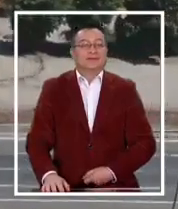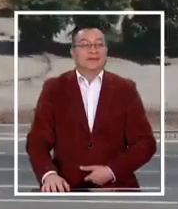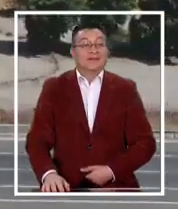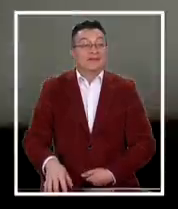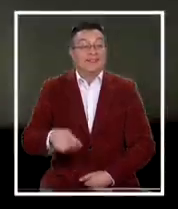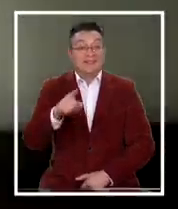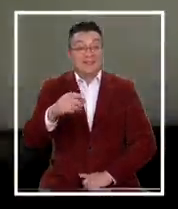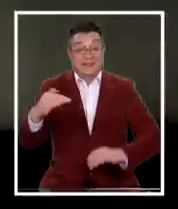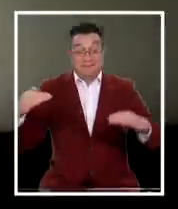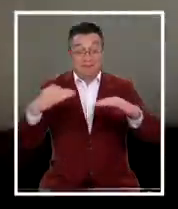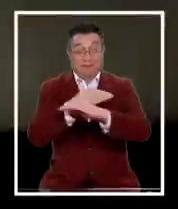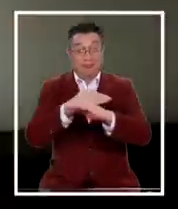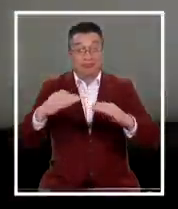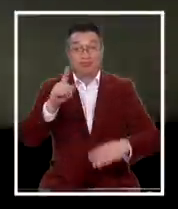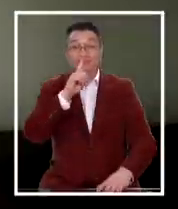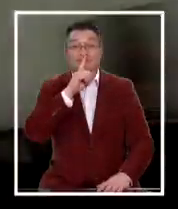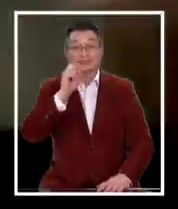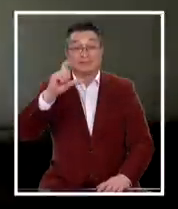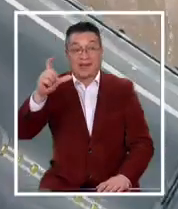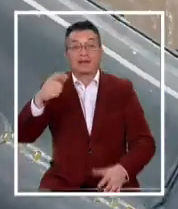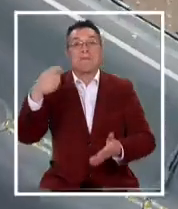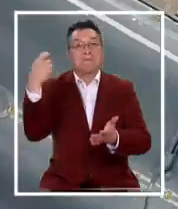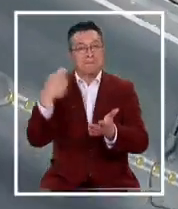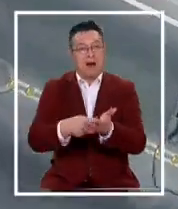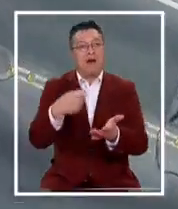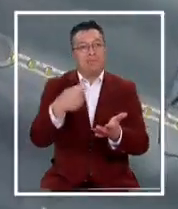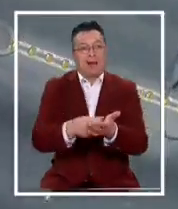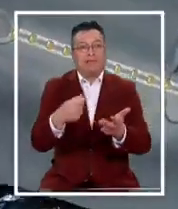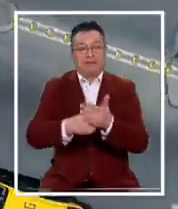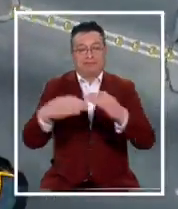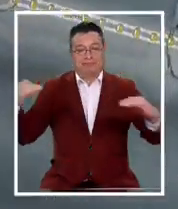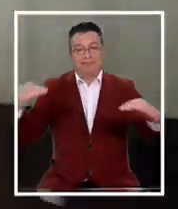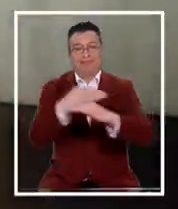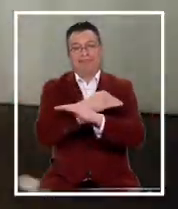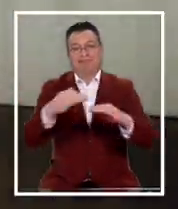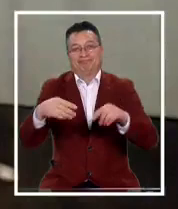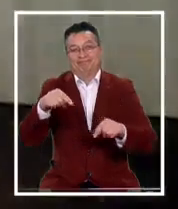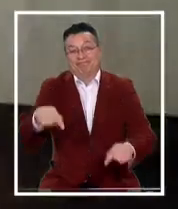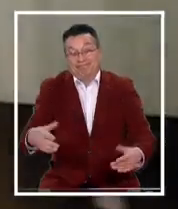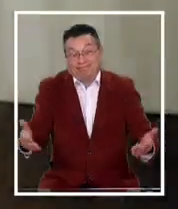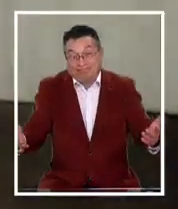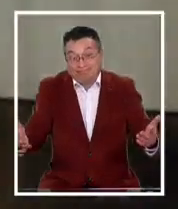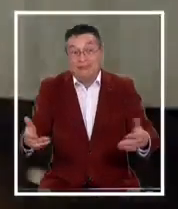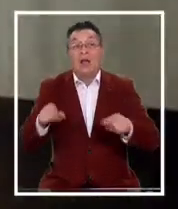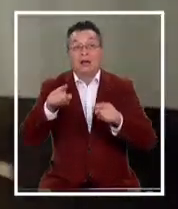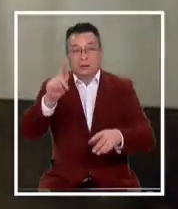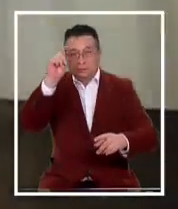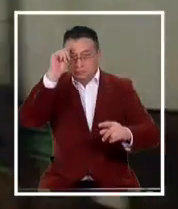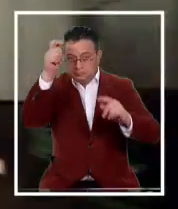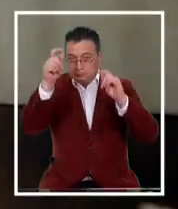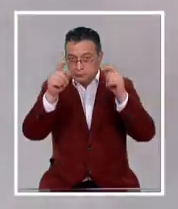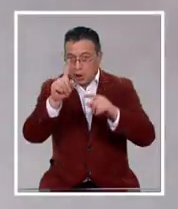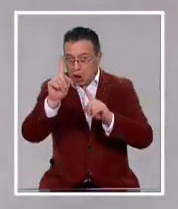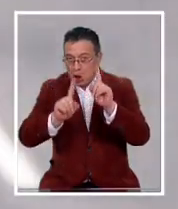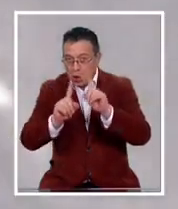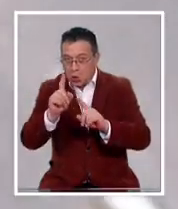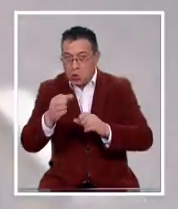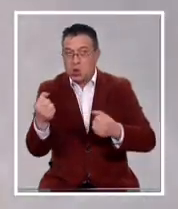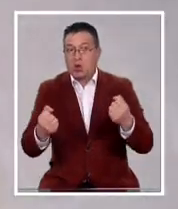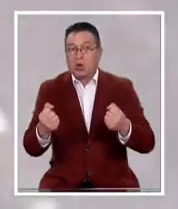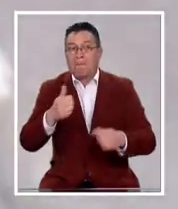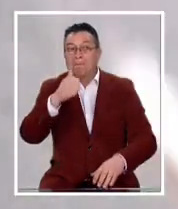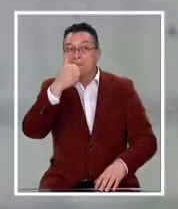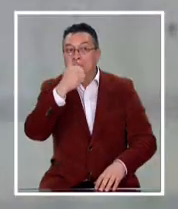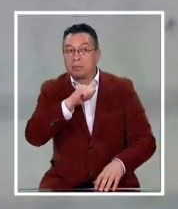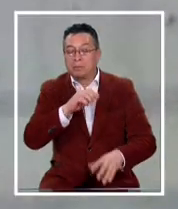aparecieron las autopistas concesionadas, con ellas el cobro por TAC para transitar por sus vías, pero además el ingenio de cientos de conductores para ocultar